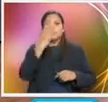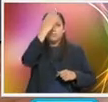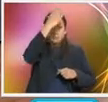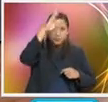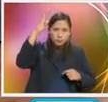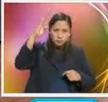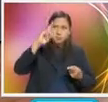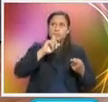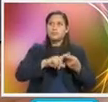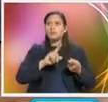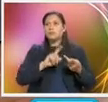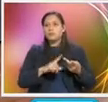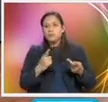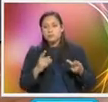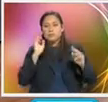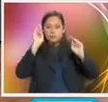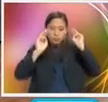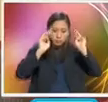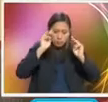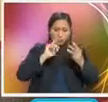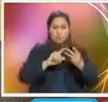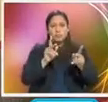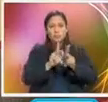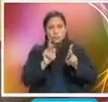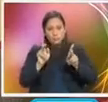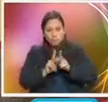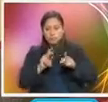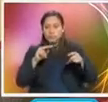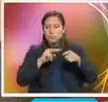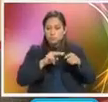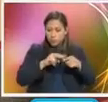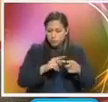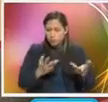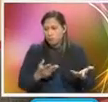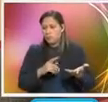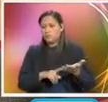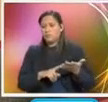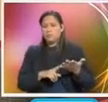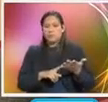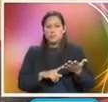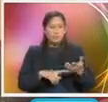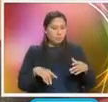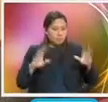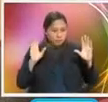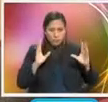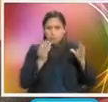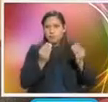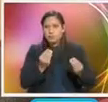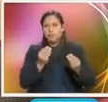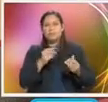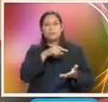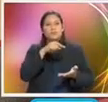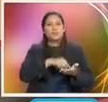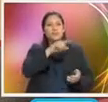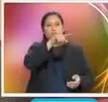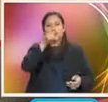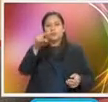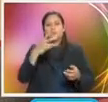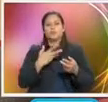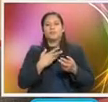esas. Bibliotecas, museos, plazas, parques, bueno, muchos recintos,